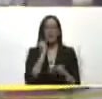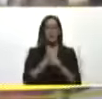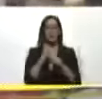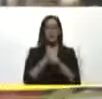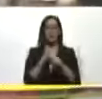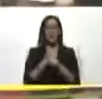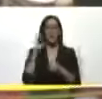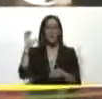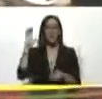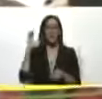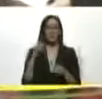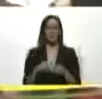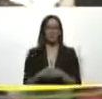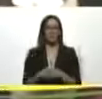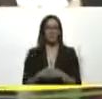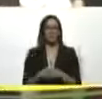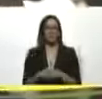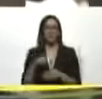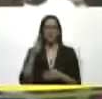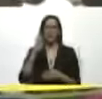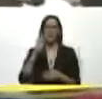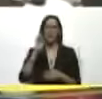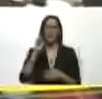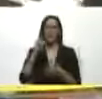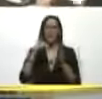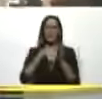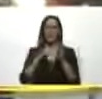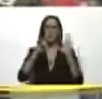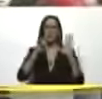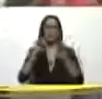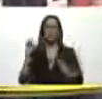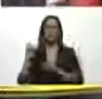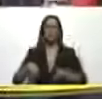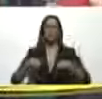del país 40,800